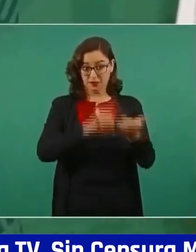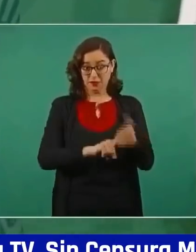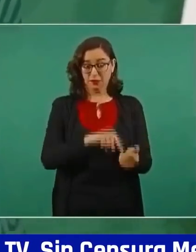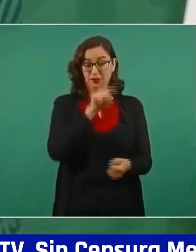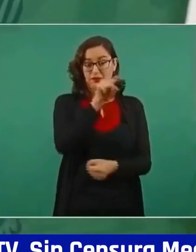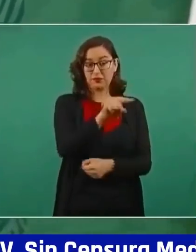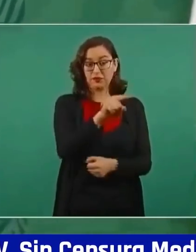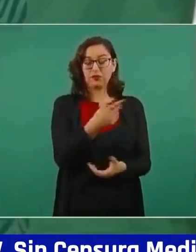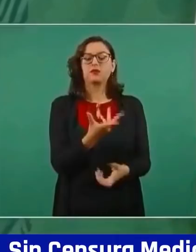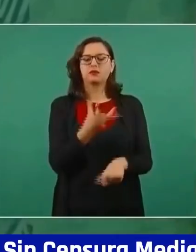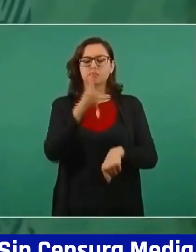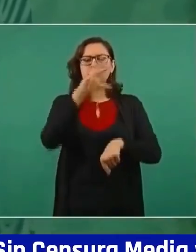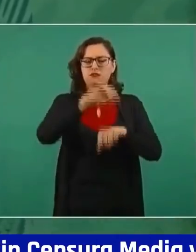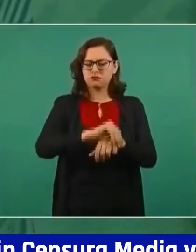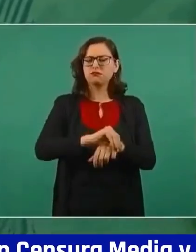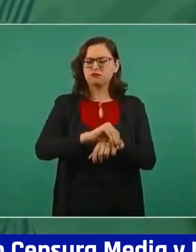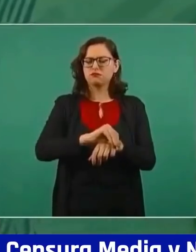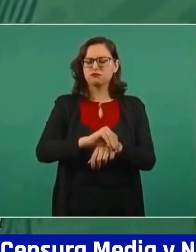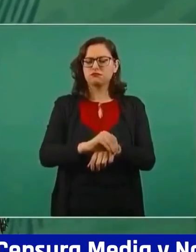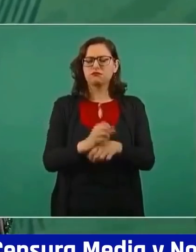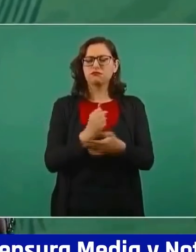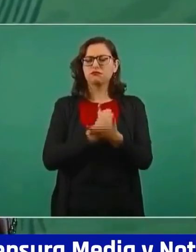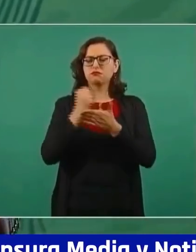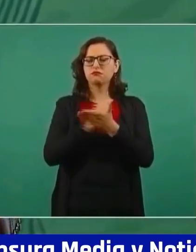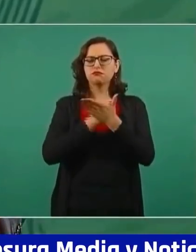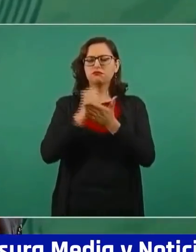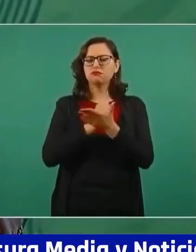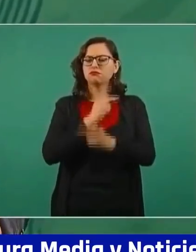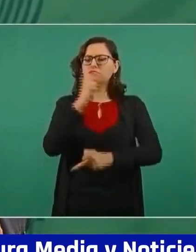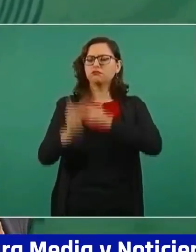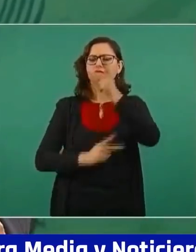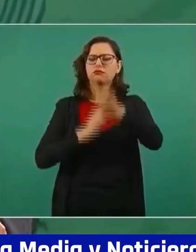para la planta de fertilizantes